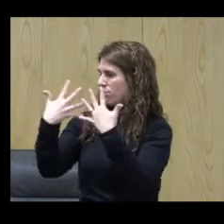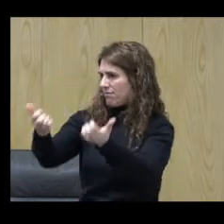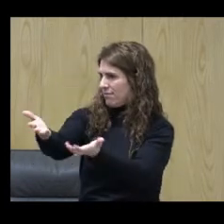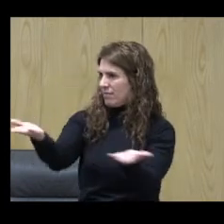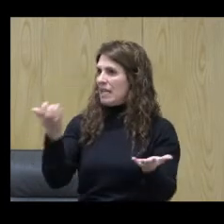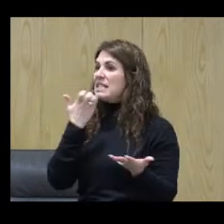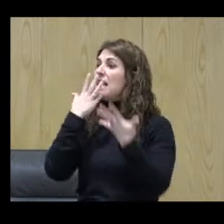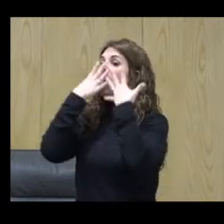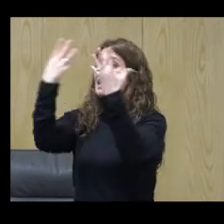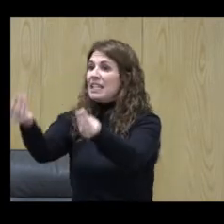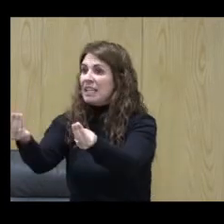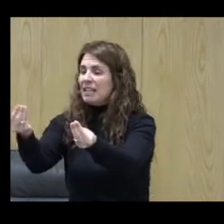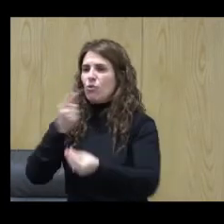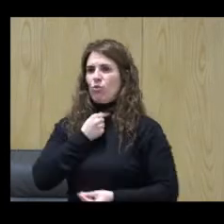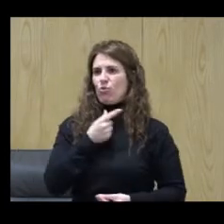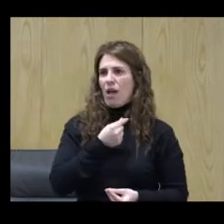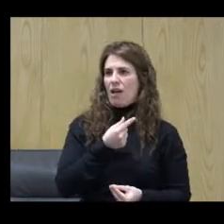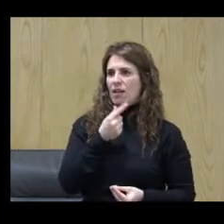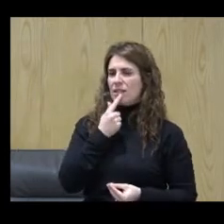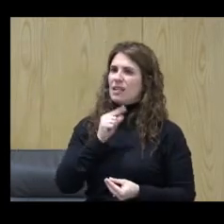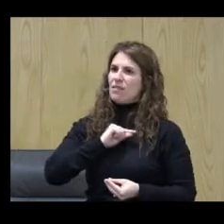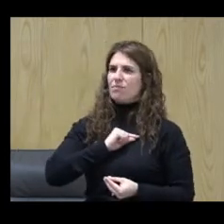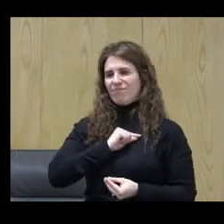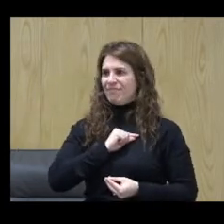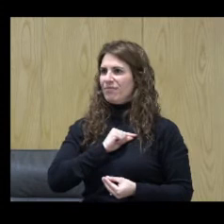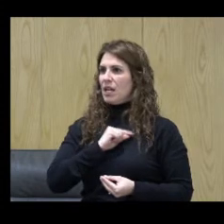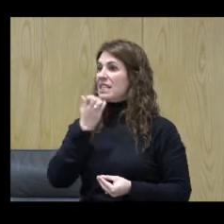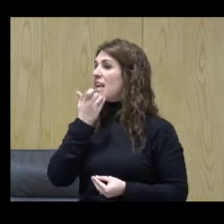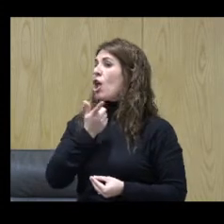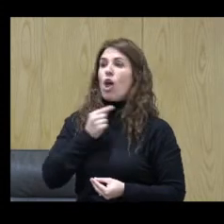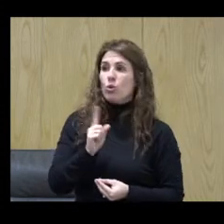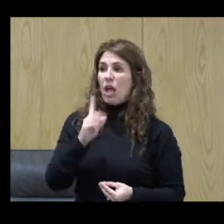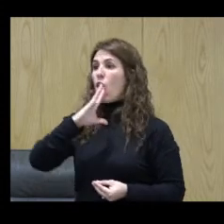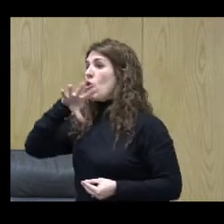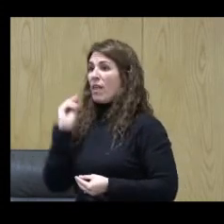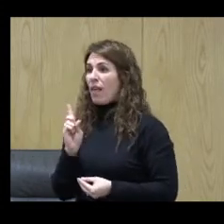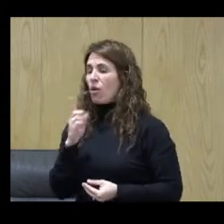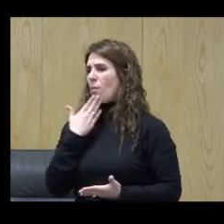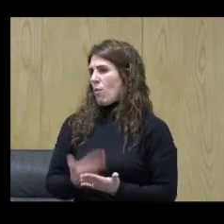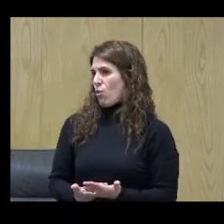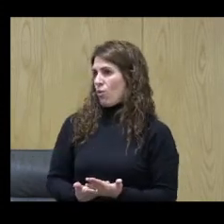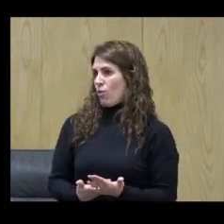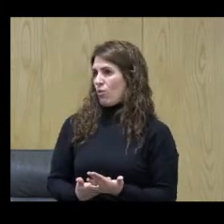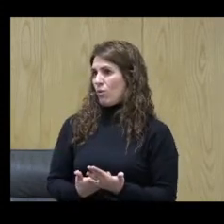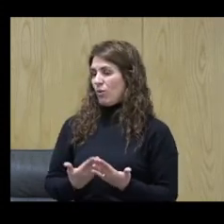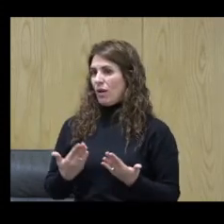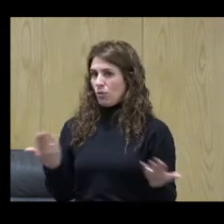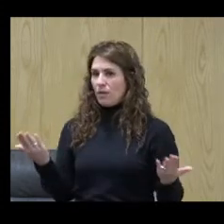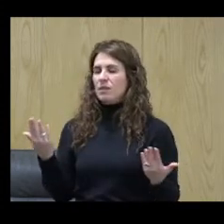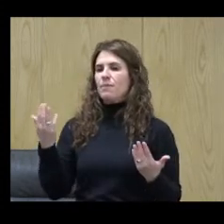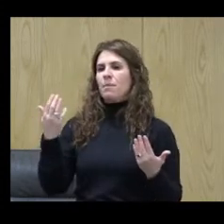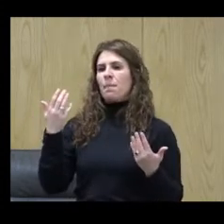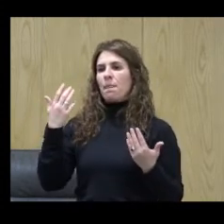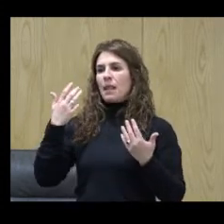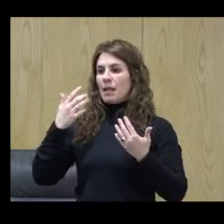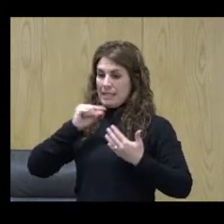comprendáis, os va a gustar. Porque si no os gusta, os aburrís. Y entonces, en ese sentido, pues no me gusta, ¿no? Pero básicamente el mecanismo o